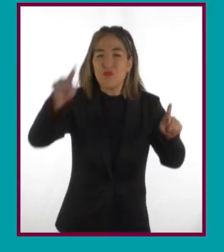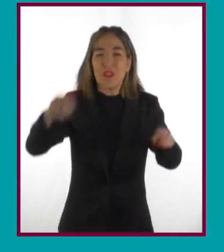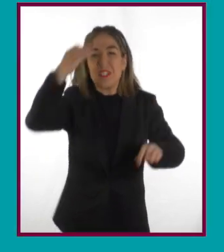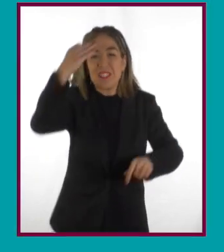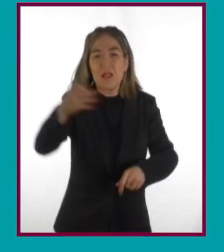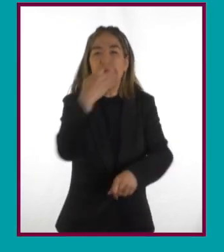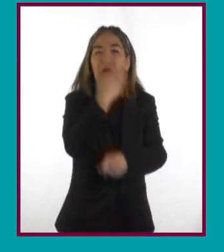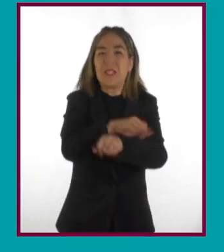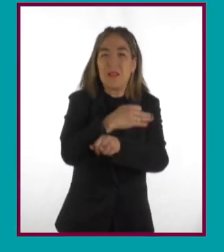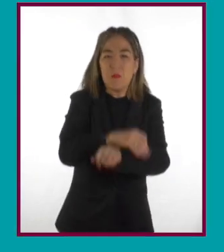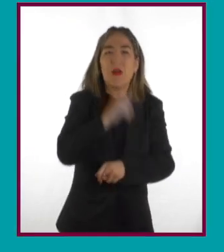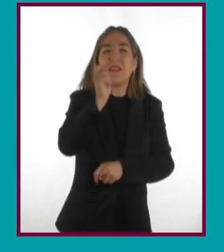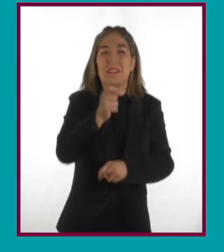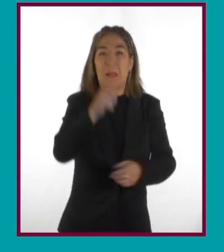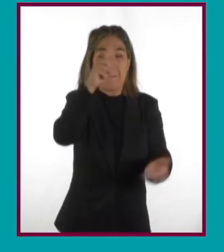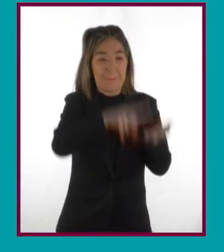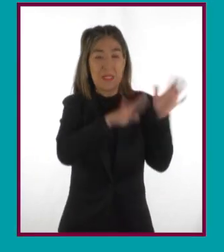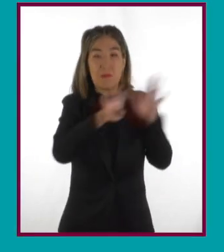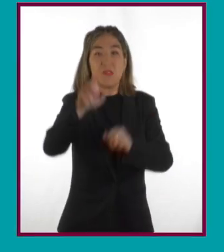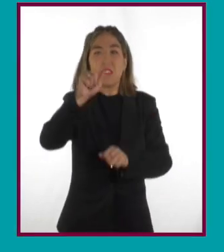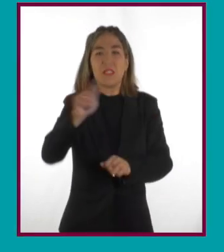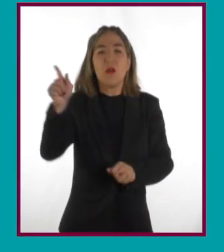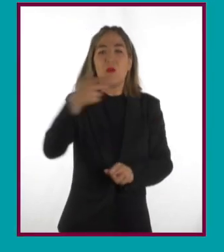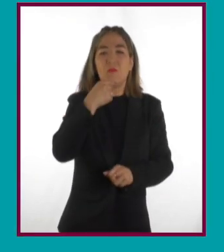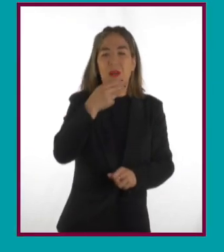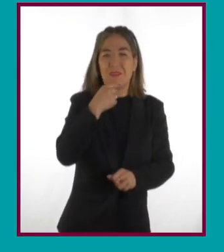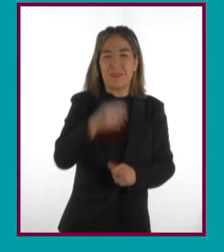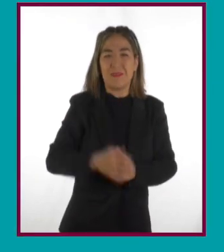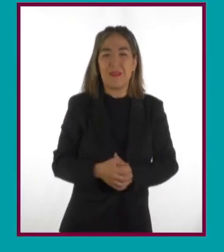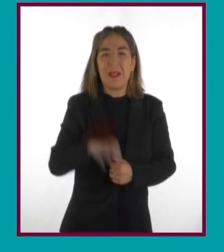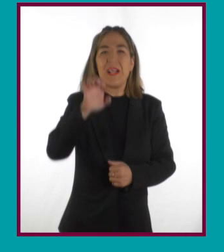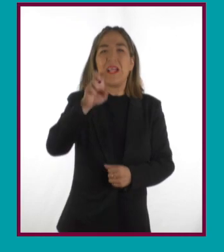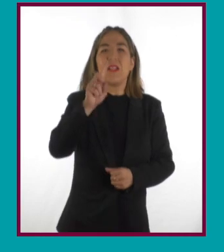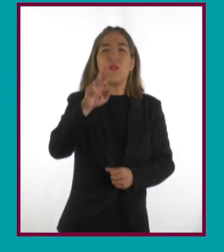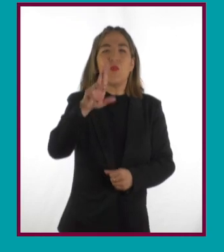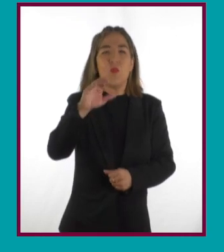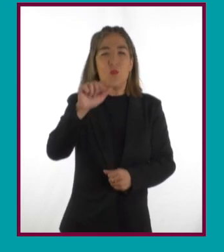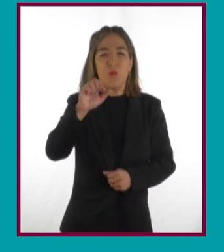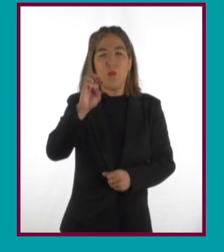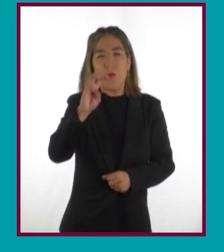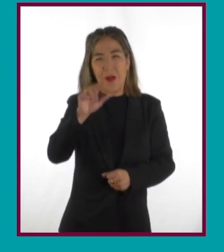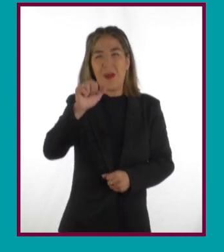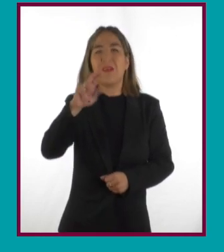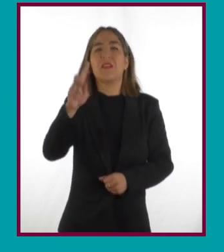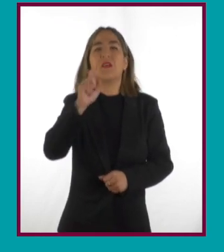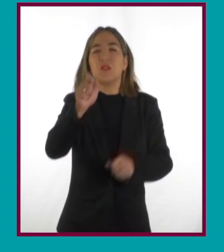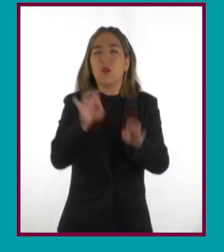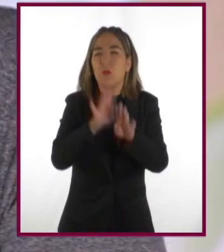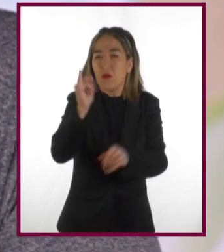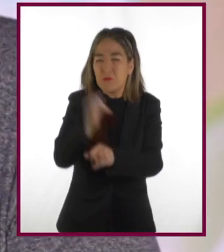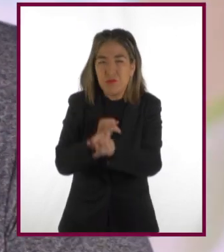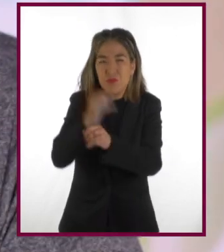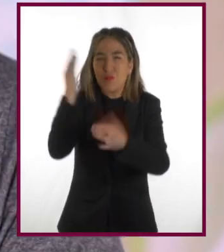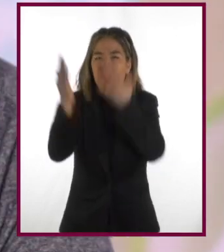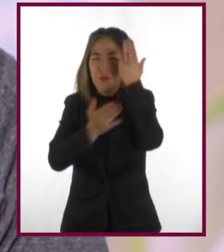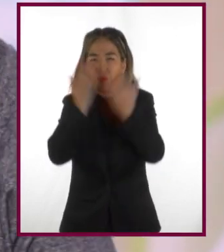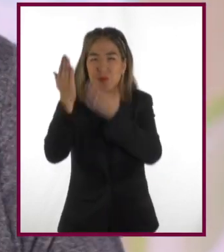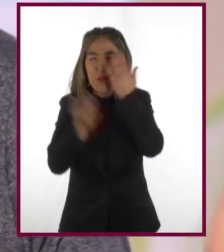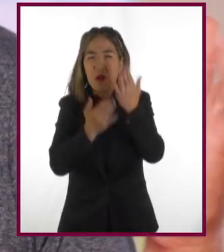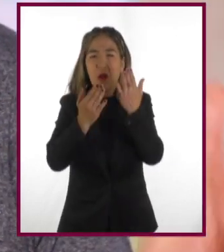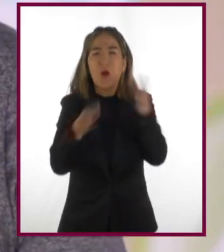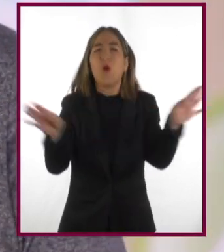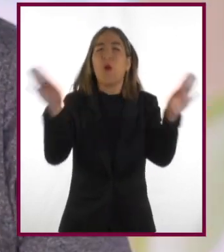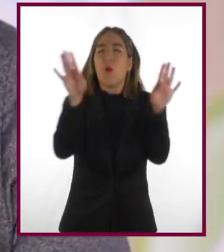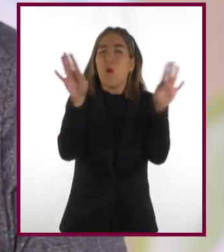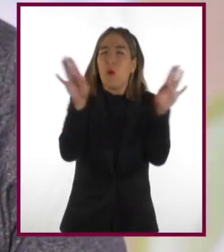temporal. En la década de 1970, el meteorólogo estadounidense Edward Lorenz estudió las ecuaciones de Navier-Stokes,